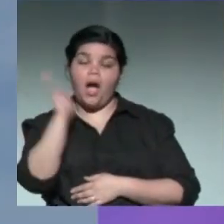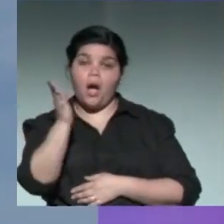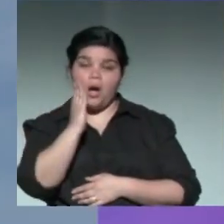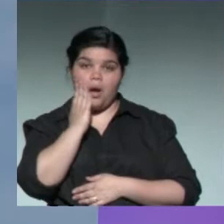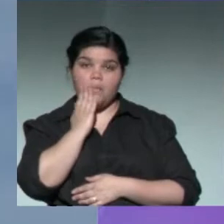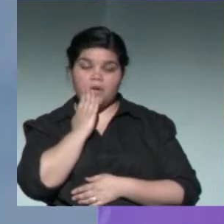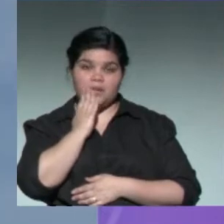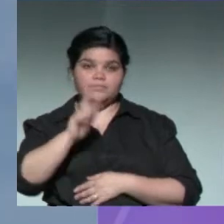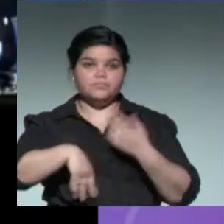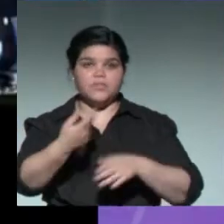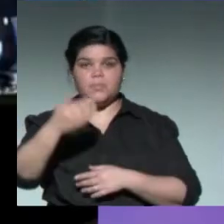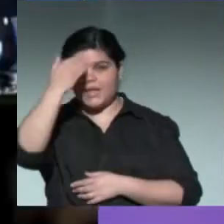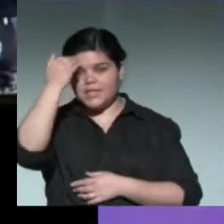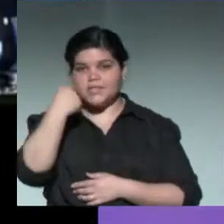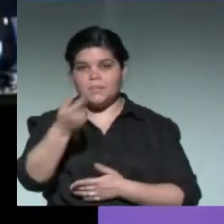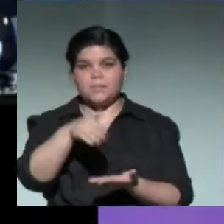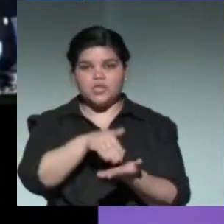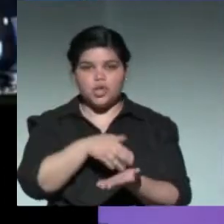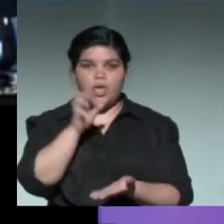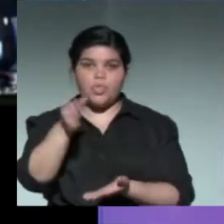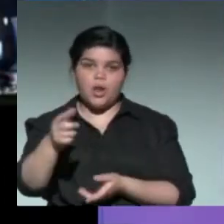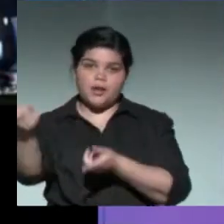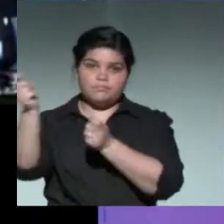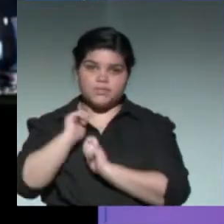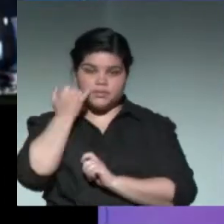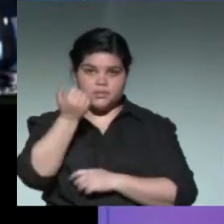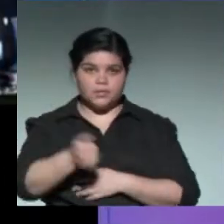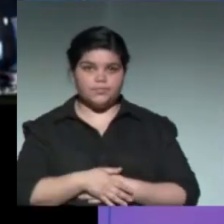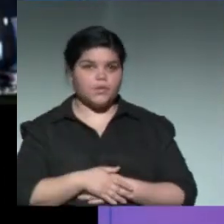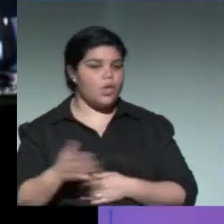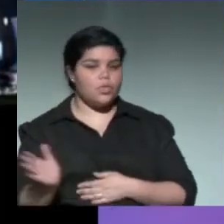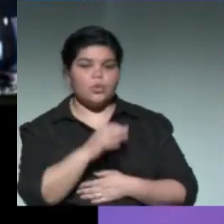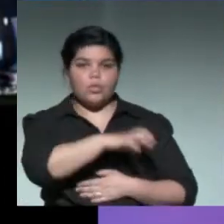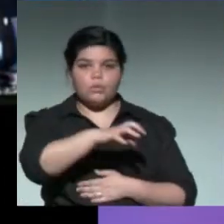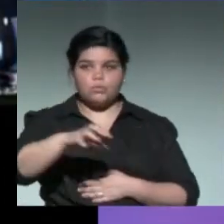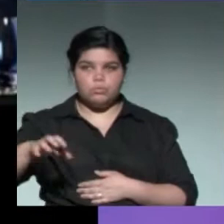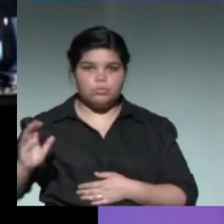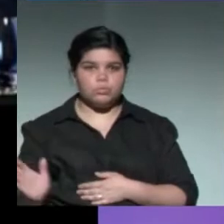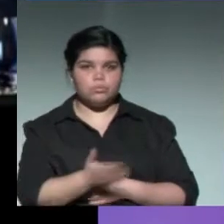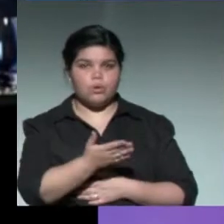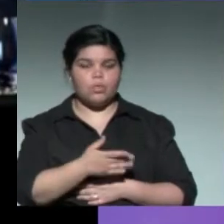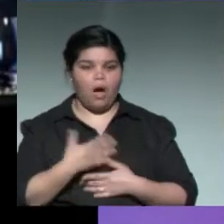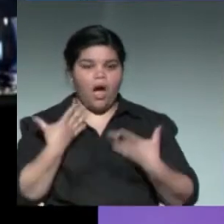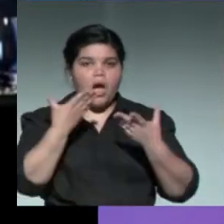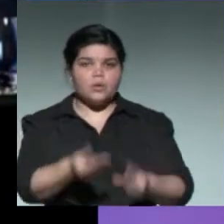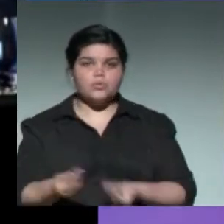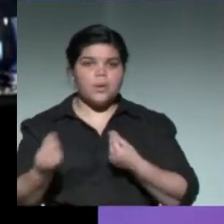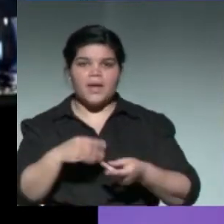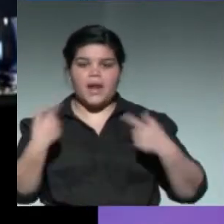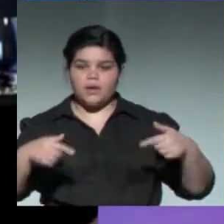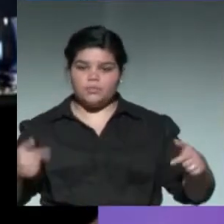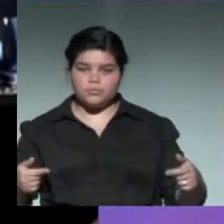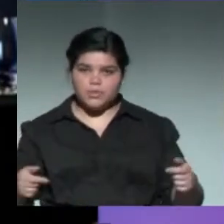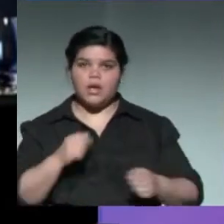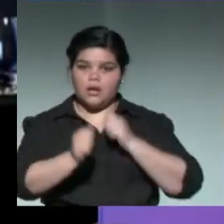15.000 millones de dólares. Todos los sectores están contribuyendo a este momento de emergencia a generar los recursos